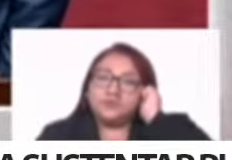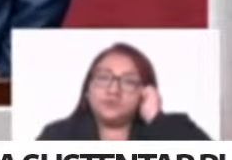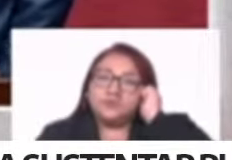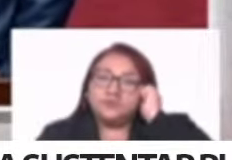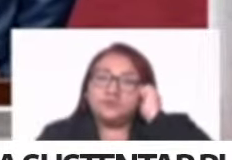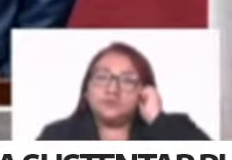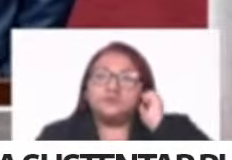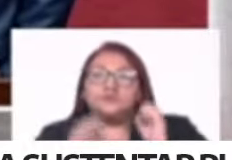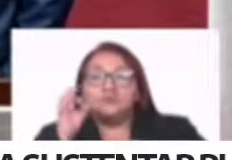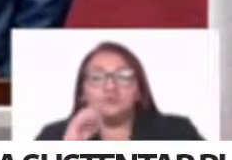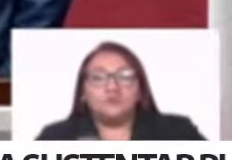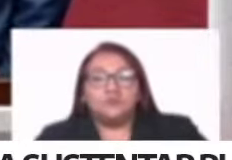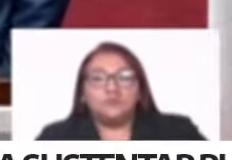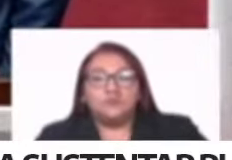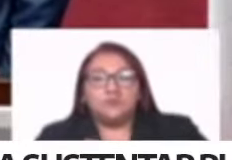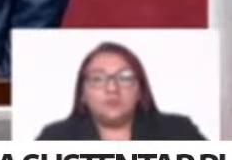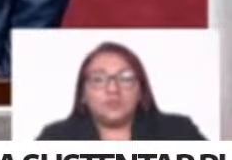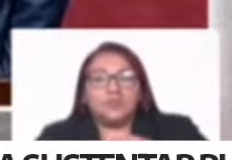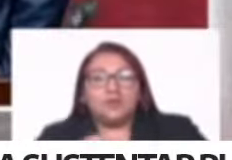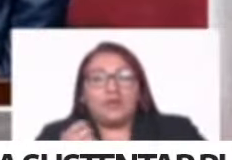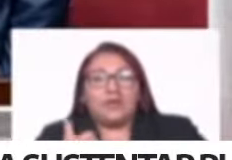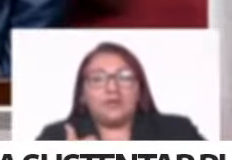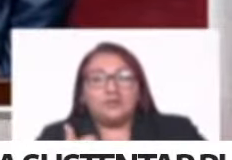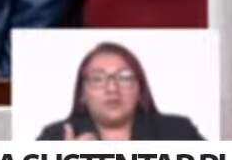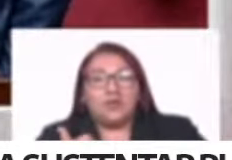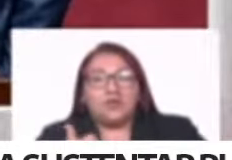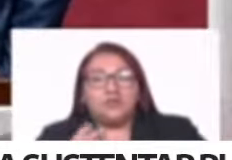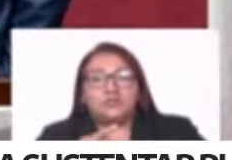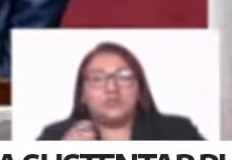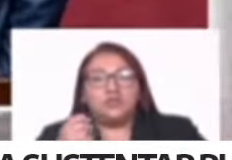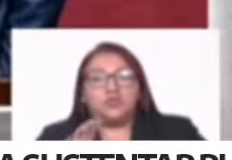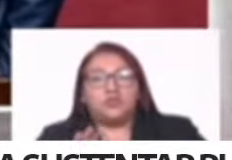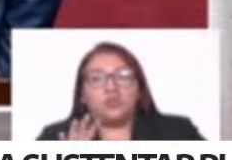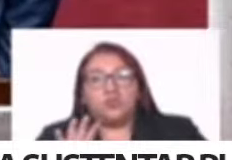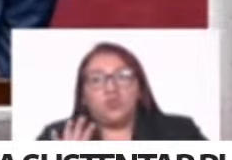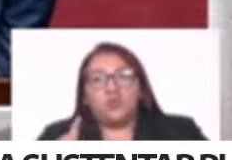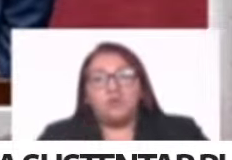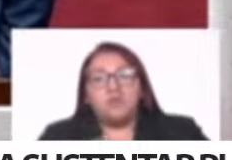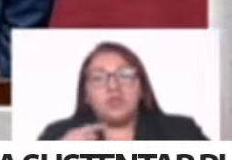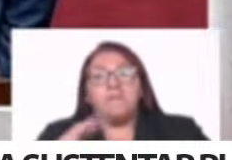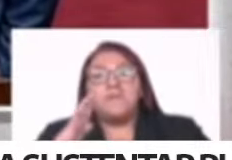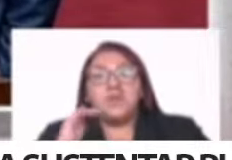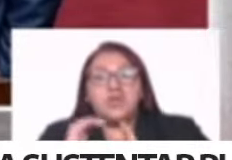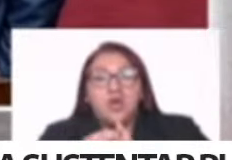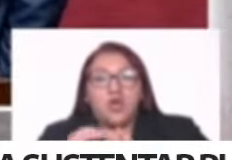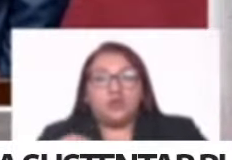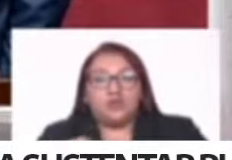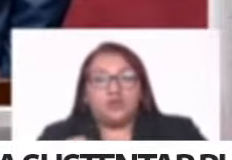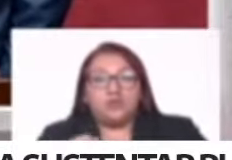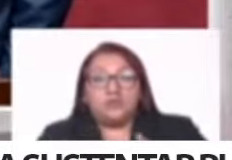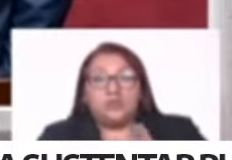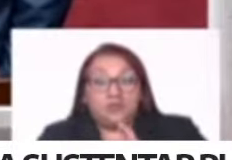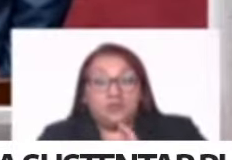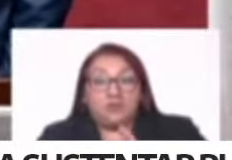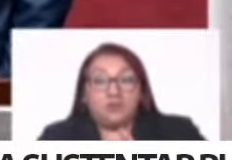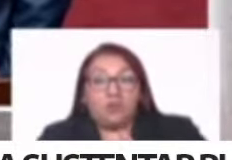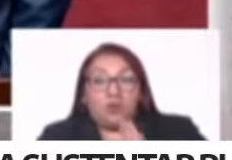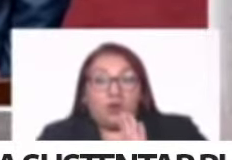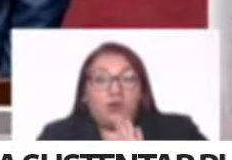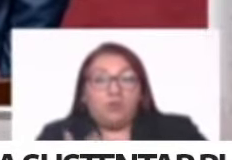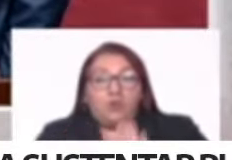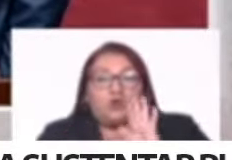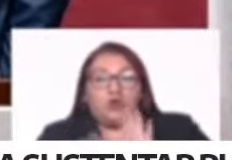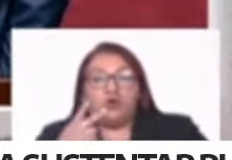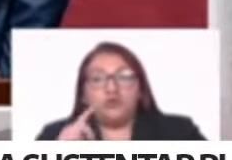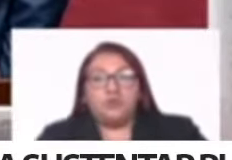El monto destinado para el gobierno nacional llega a casi 154 mil millones de soles. Ello implica un aumento en